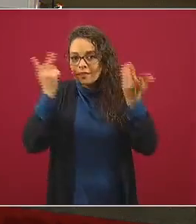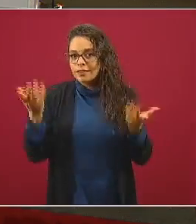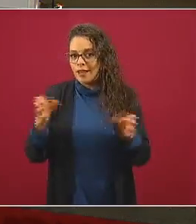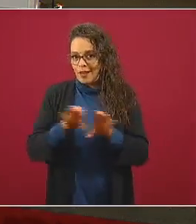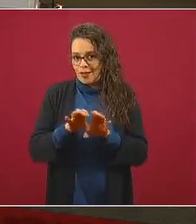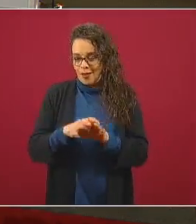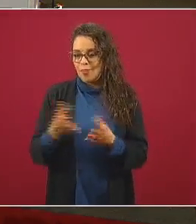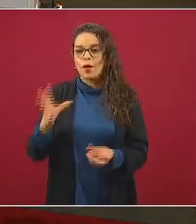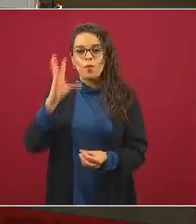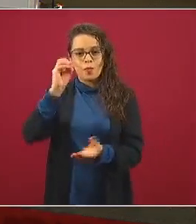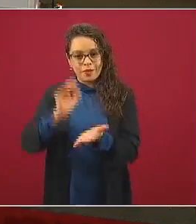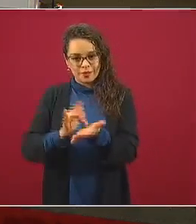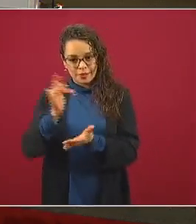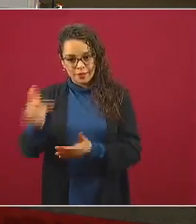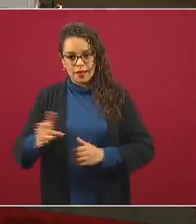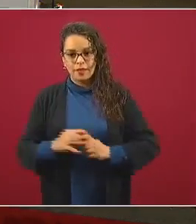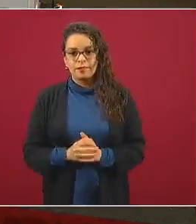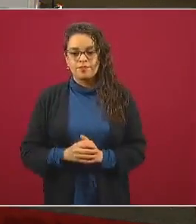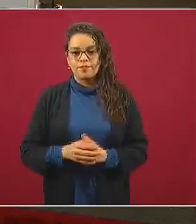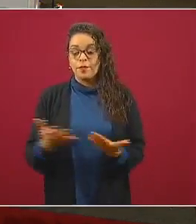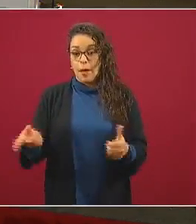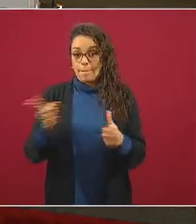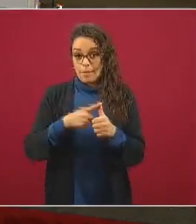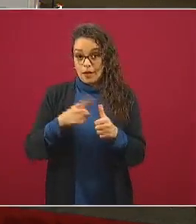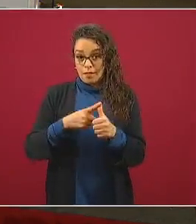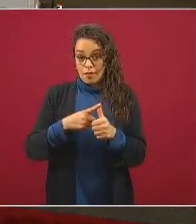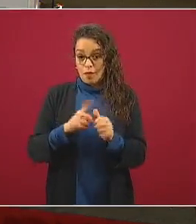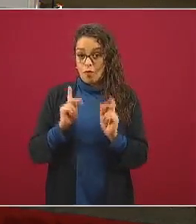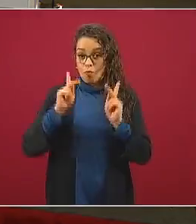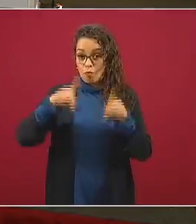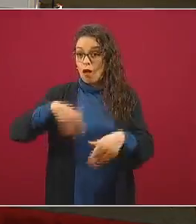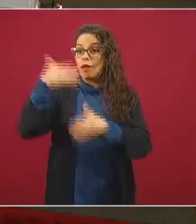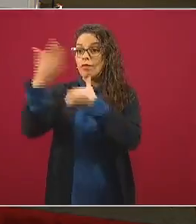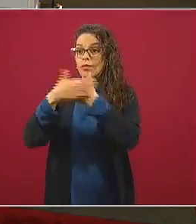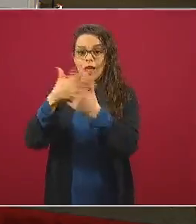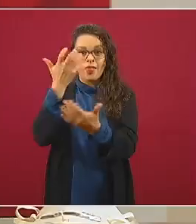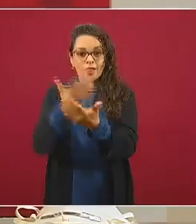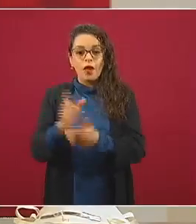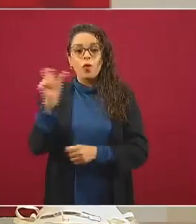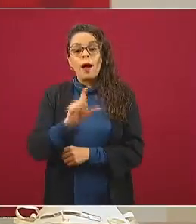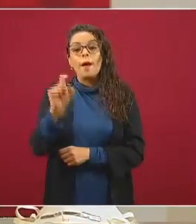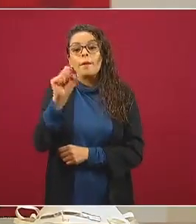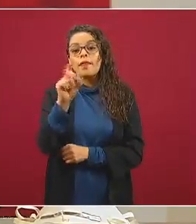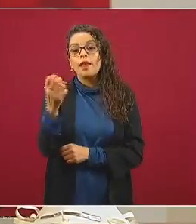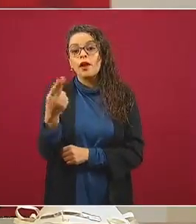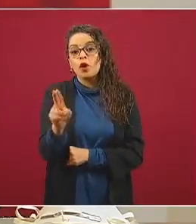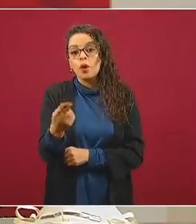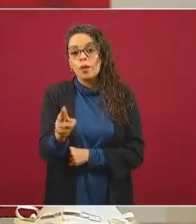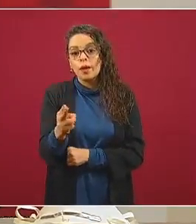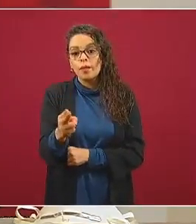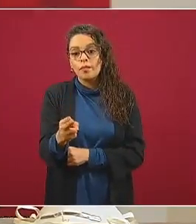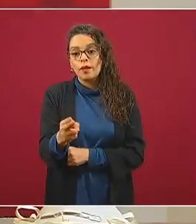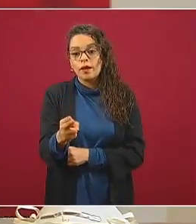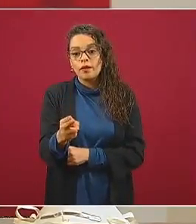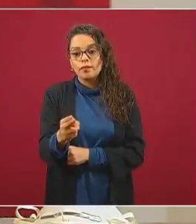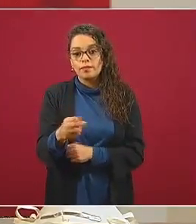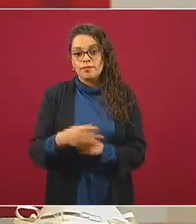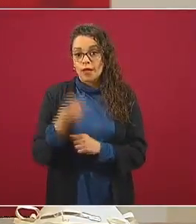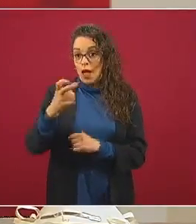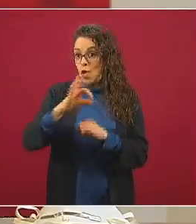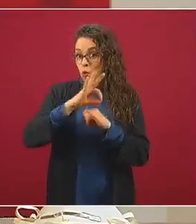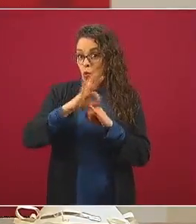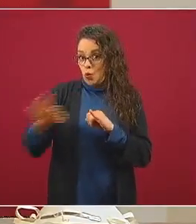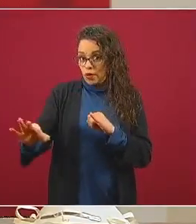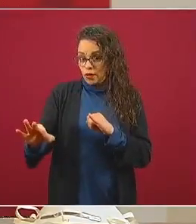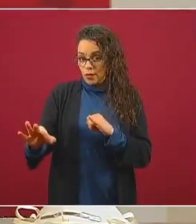Bueno, el primer puente es el 20 de noviembre, es el último de los 3 que son en